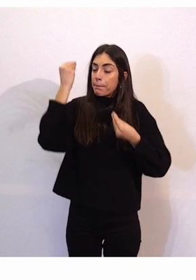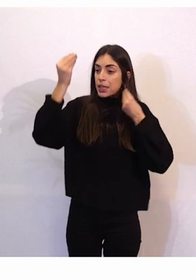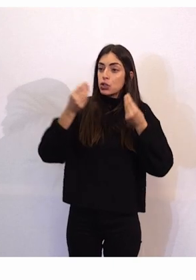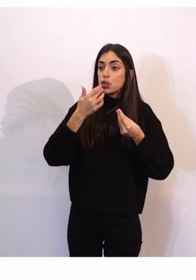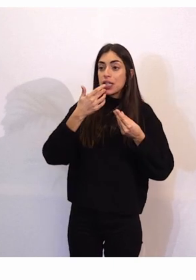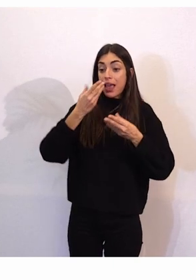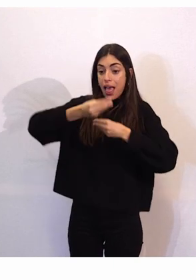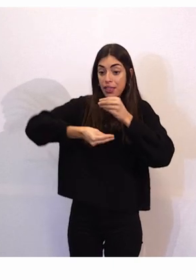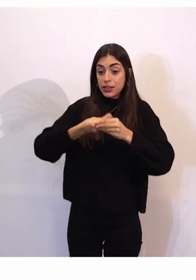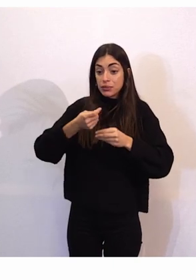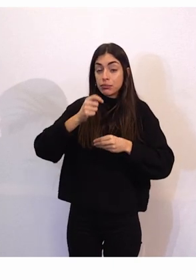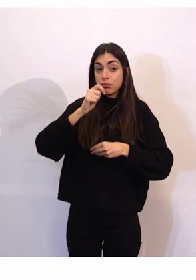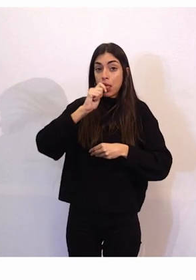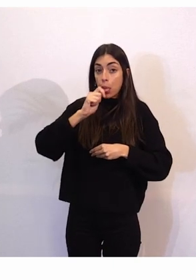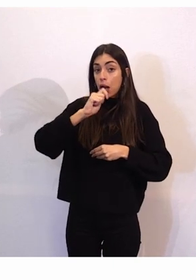así,